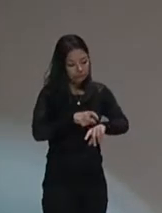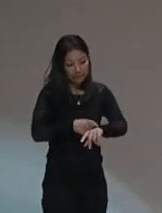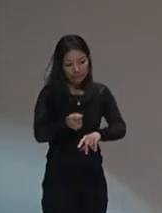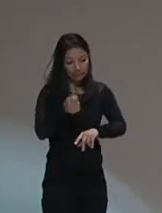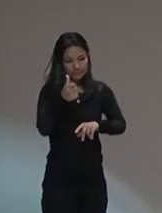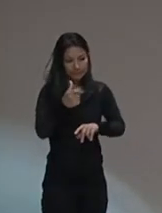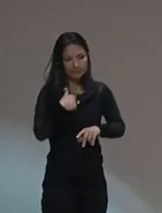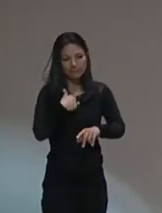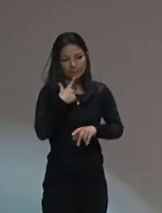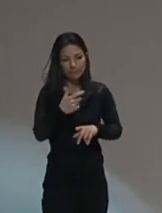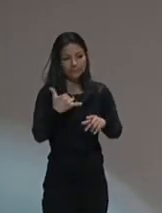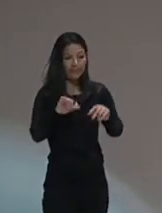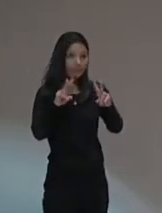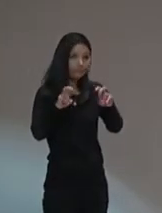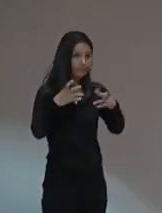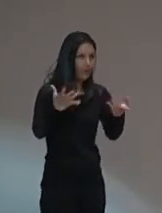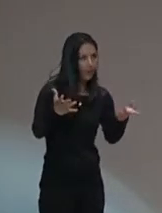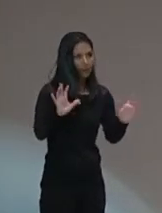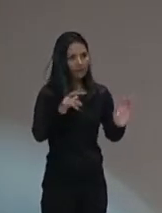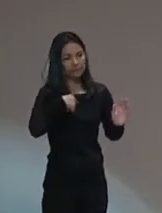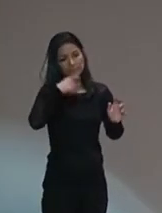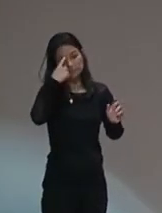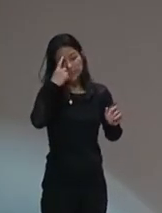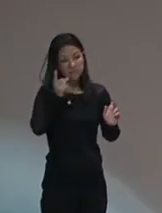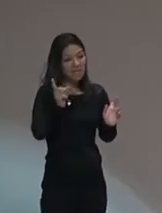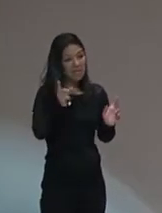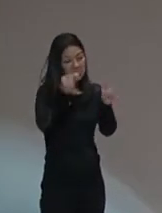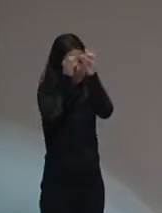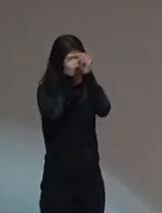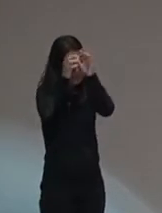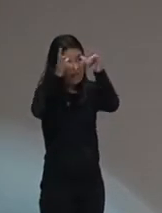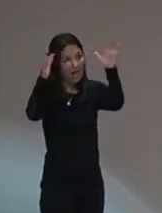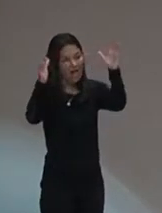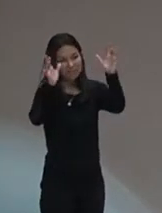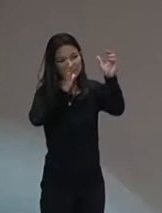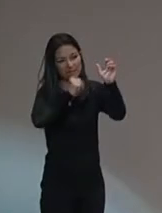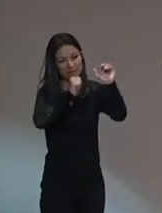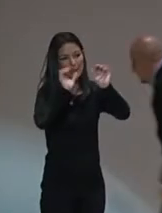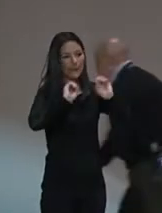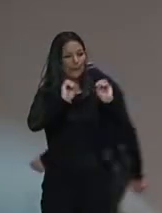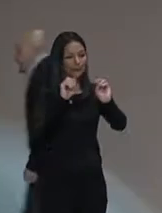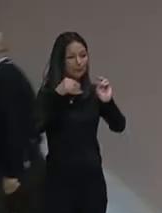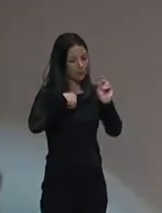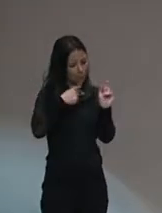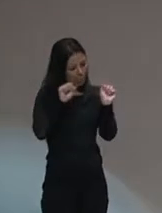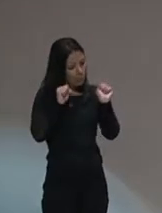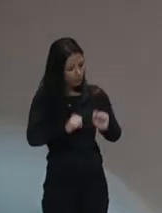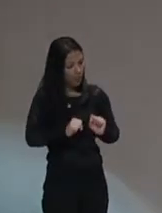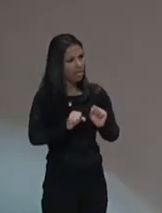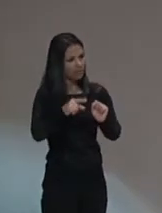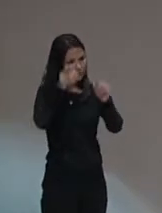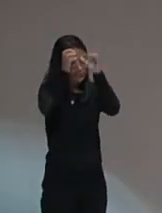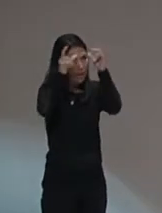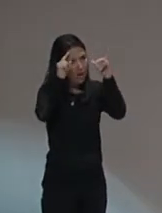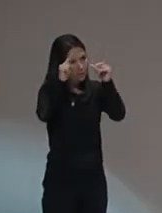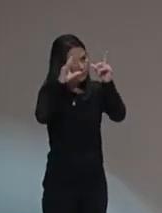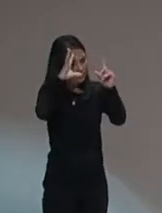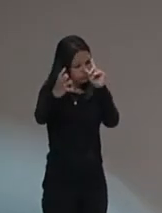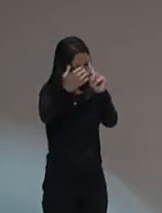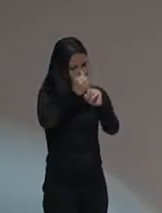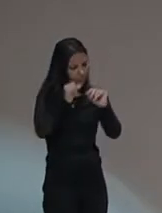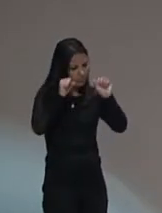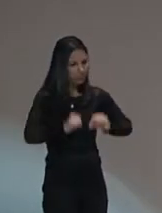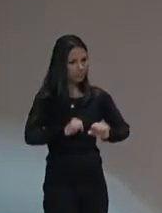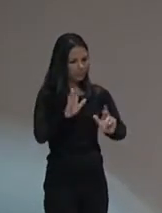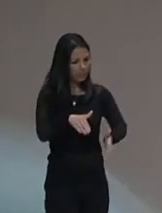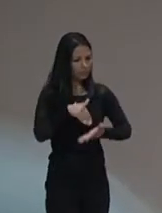comillas, pensar en lo inimaginable, a concebir lo posible y a aterrizar en lo realizable.